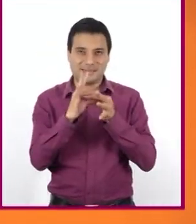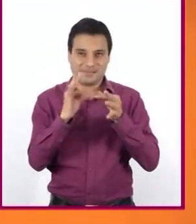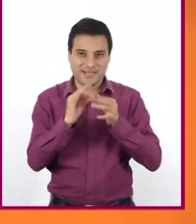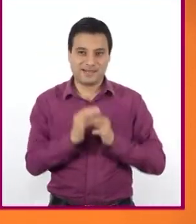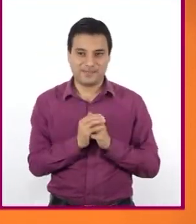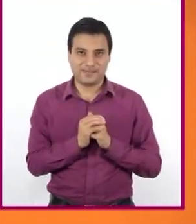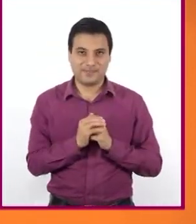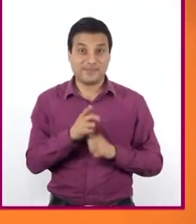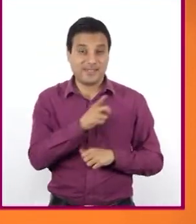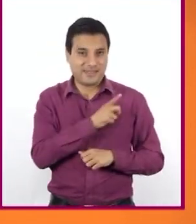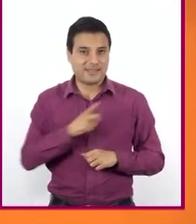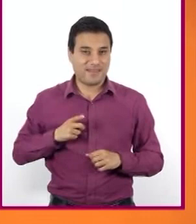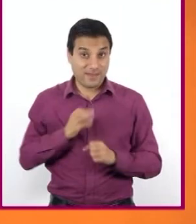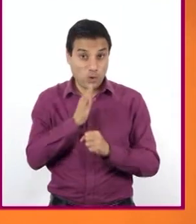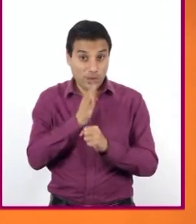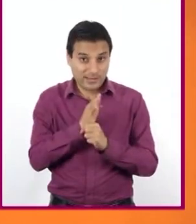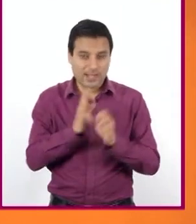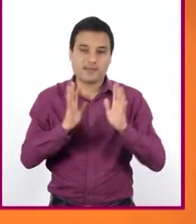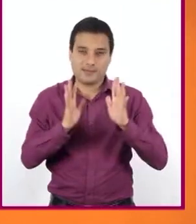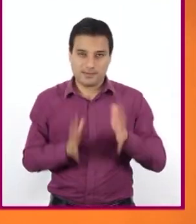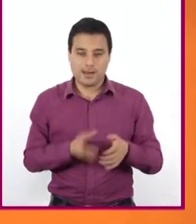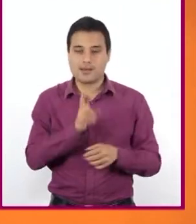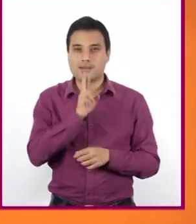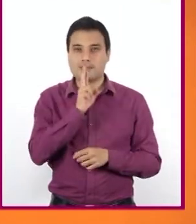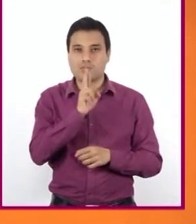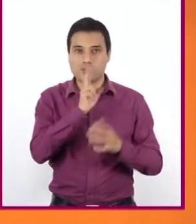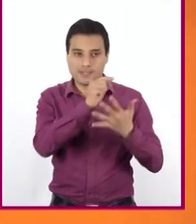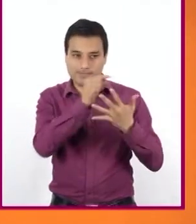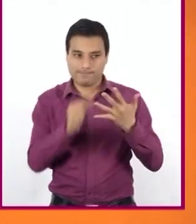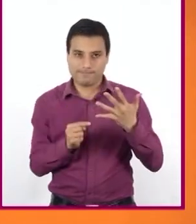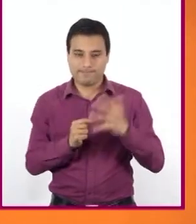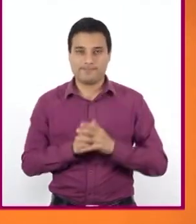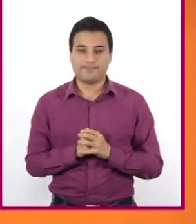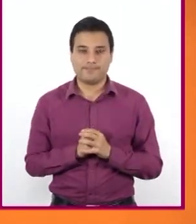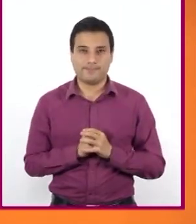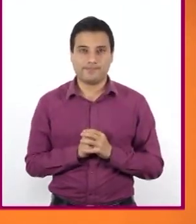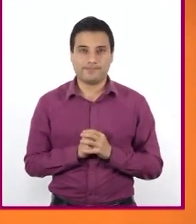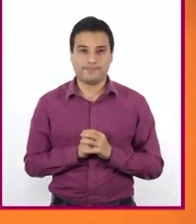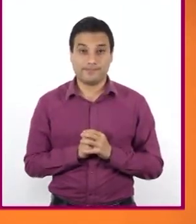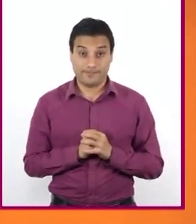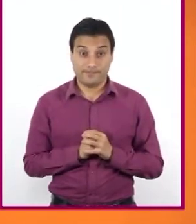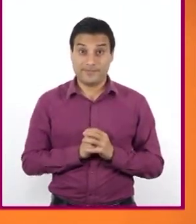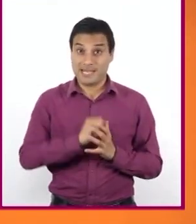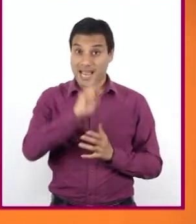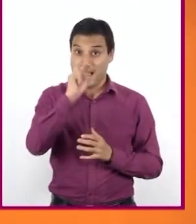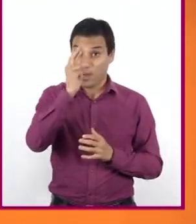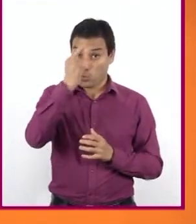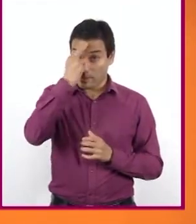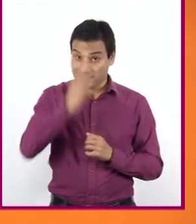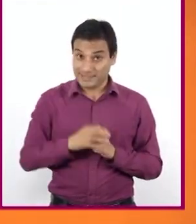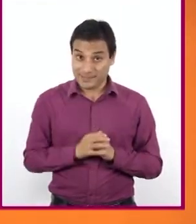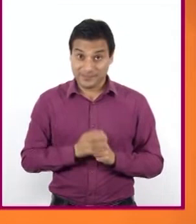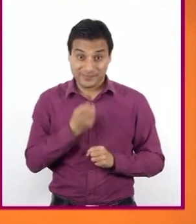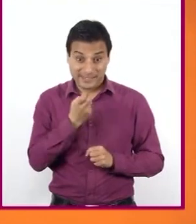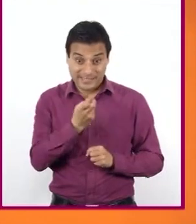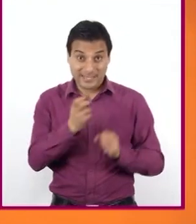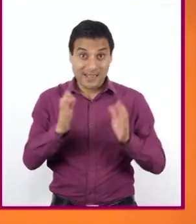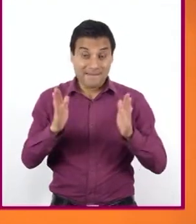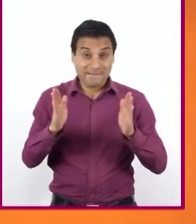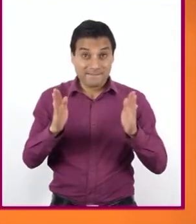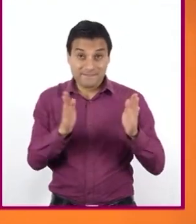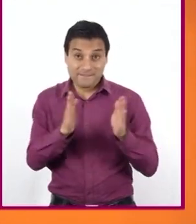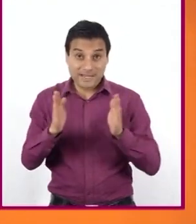resueltas al finalizar la investigación. No hay que olvidar que en esta fase realizarán